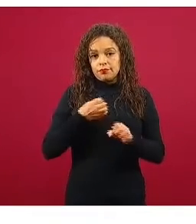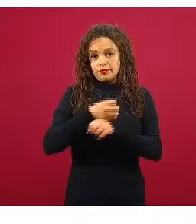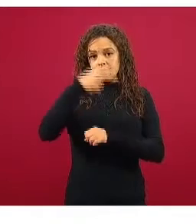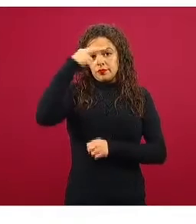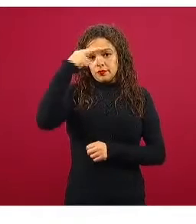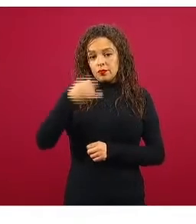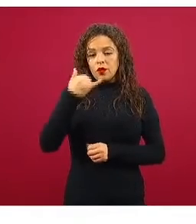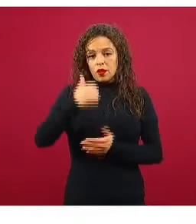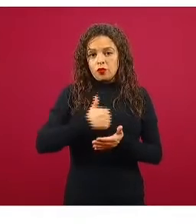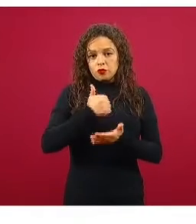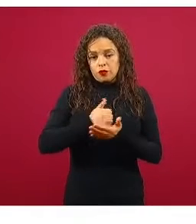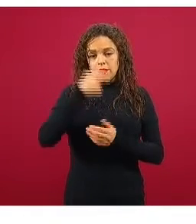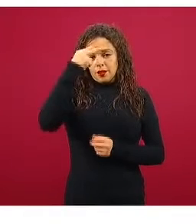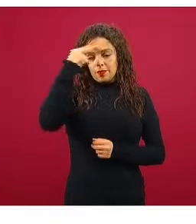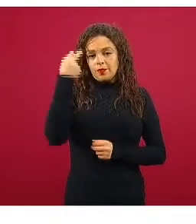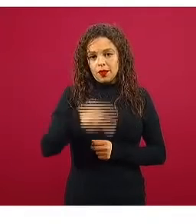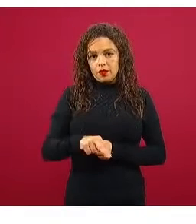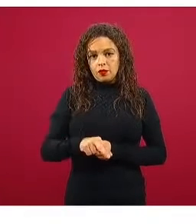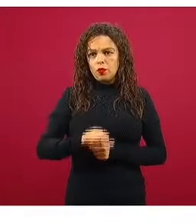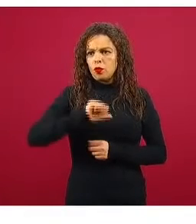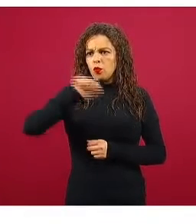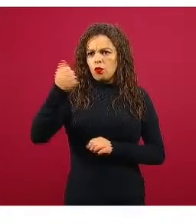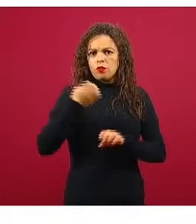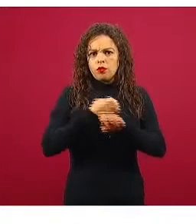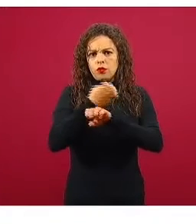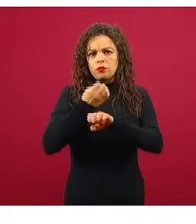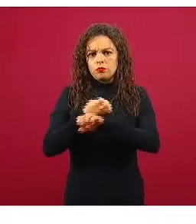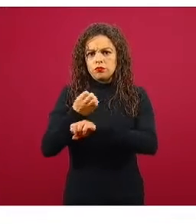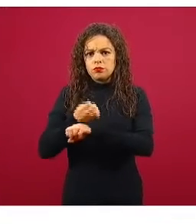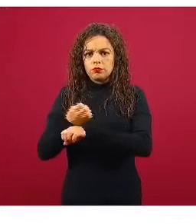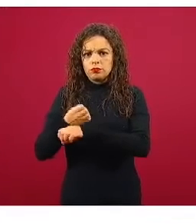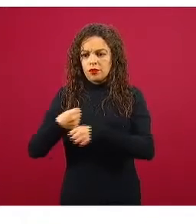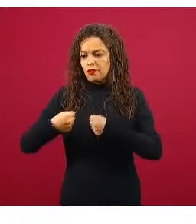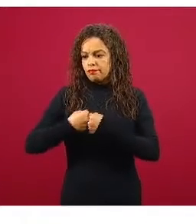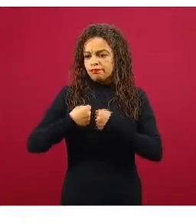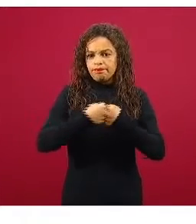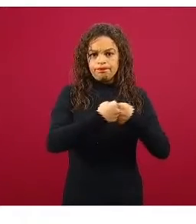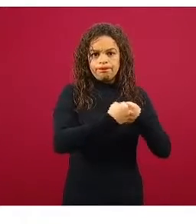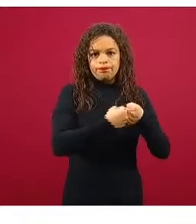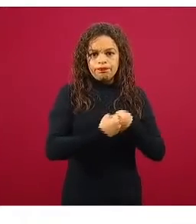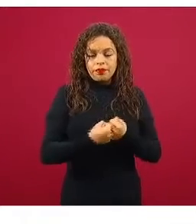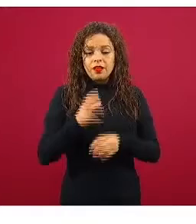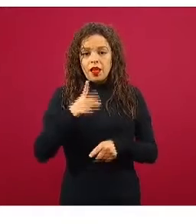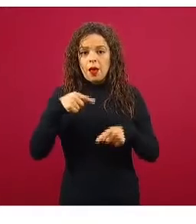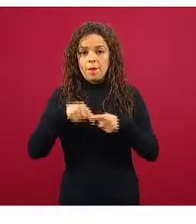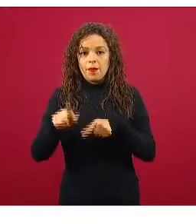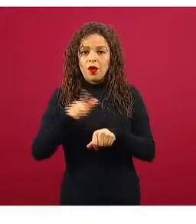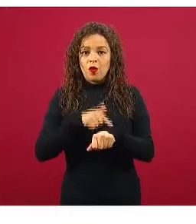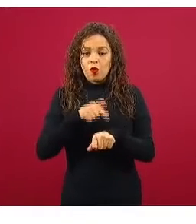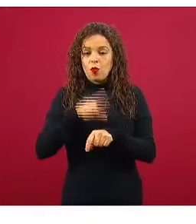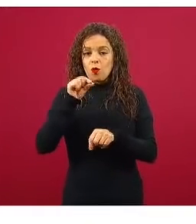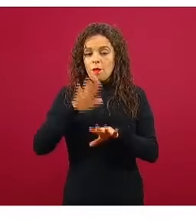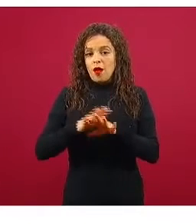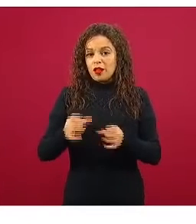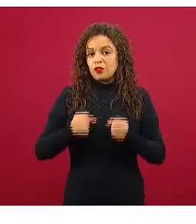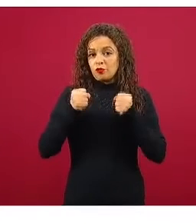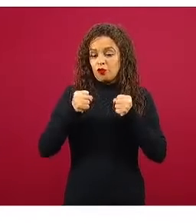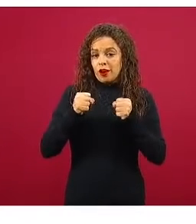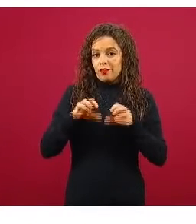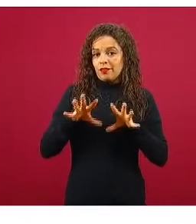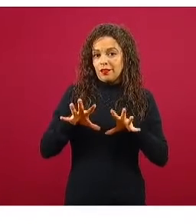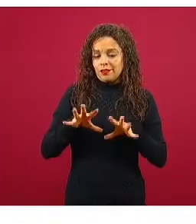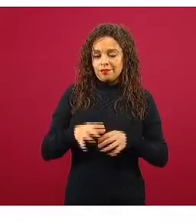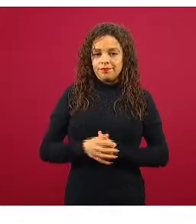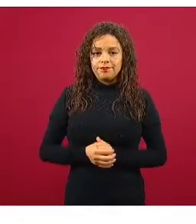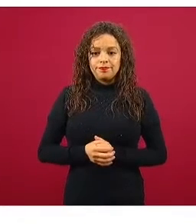de México y otros estados aledaños que empiezan ya también a tener colores un poco más intensos. En la siguiente diapositiva